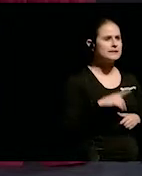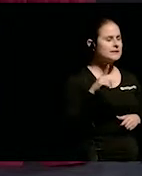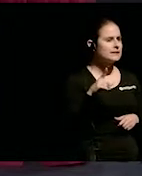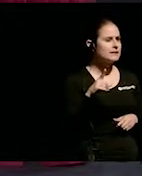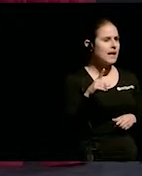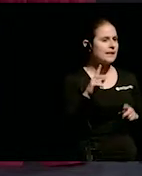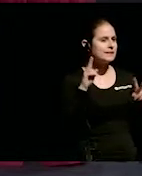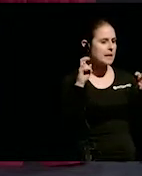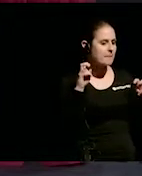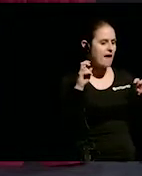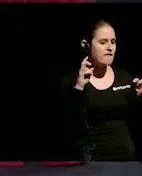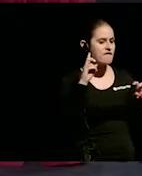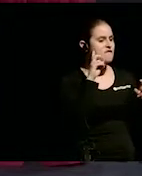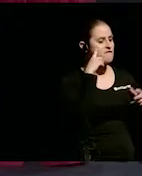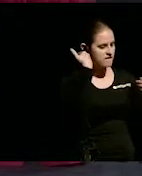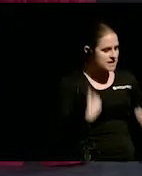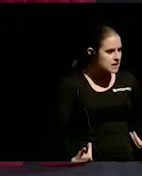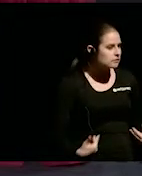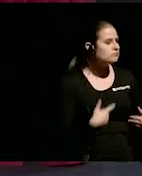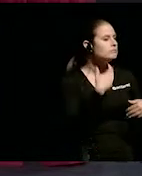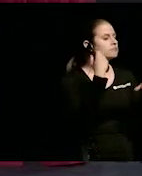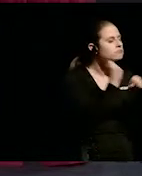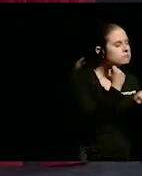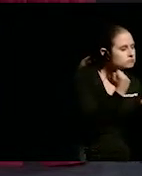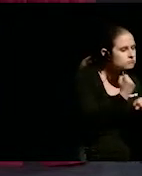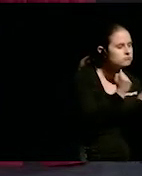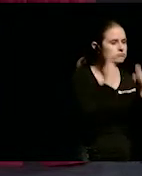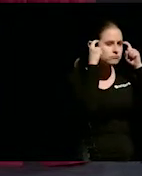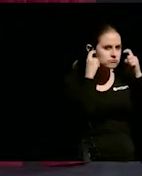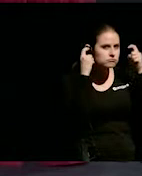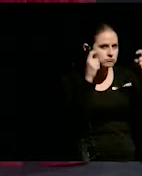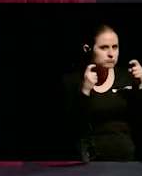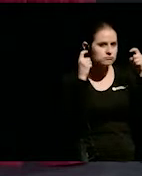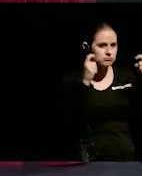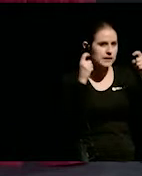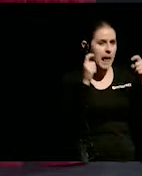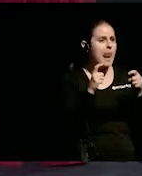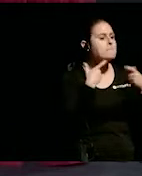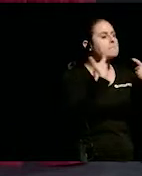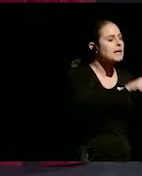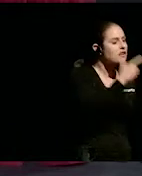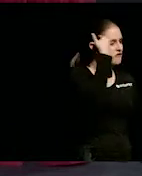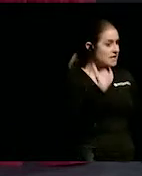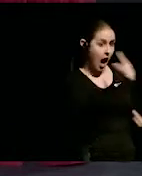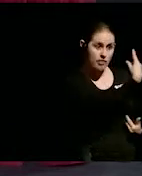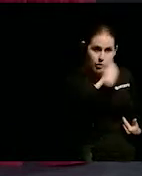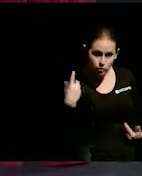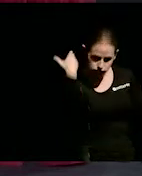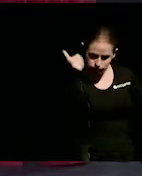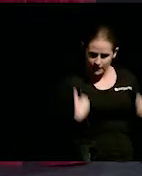trabajar físicamente. Cómo la parte física de cada uno